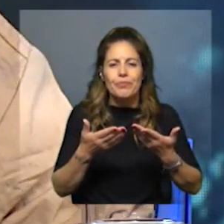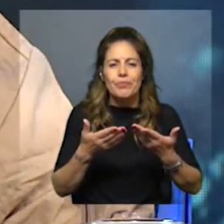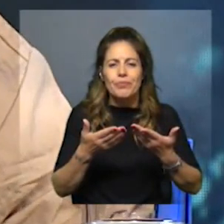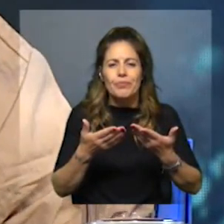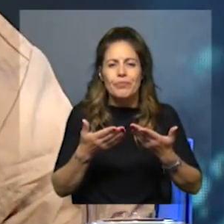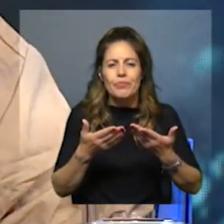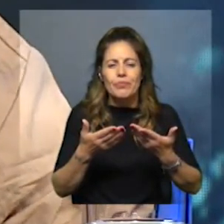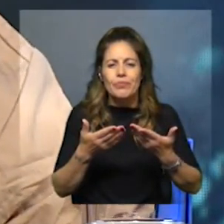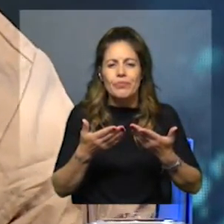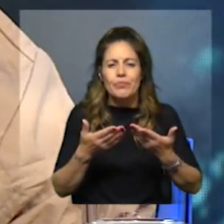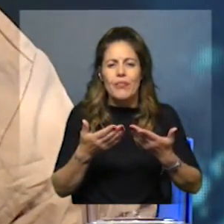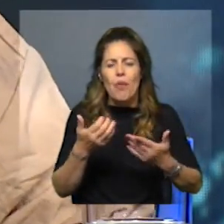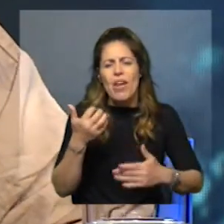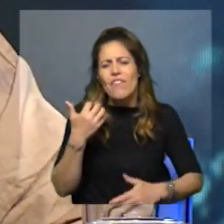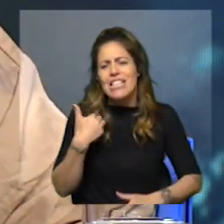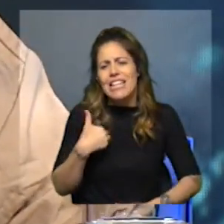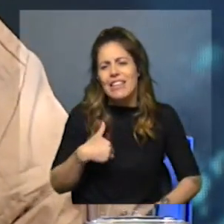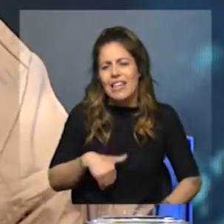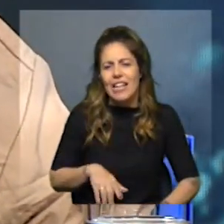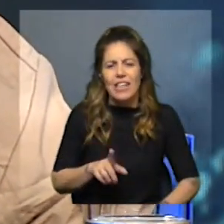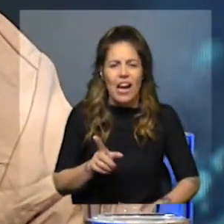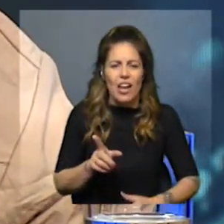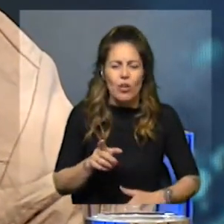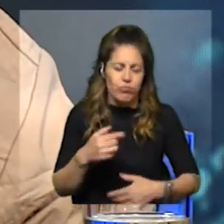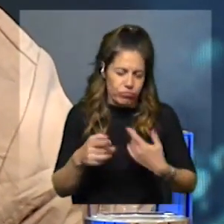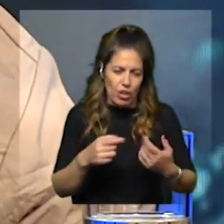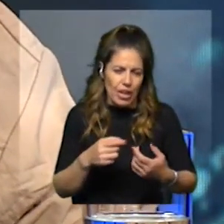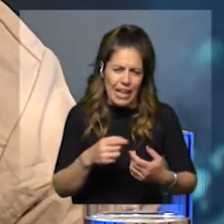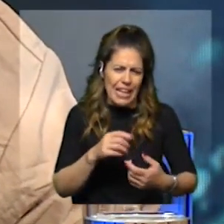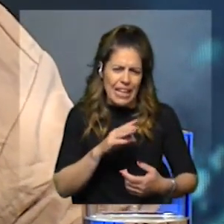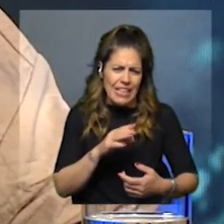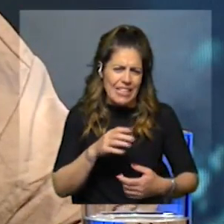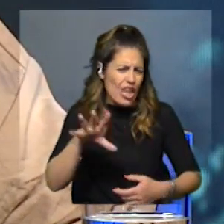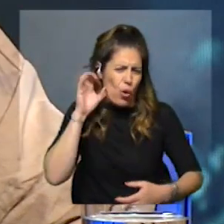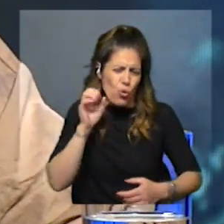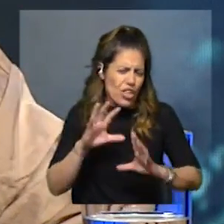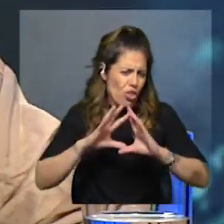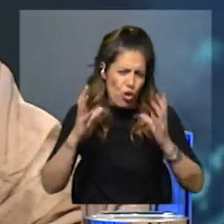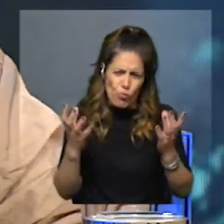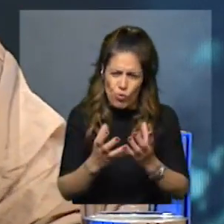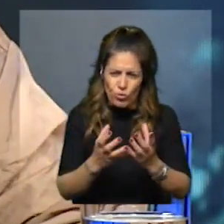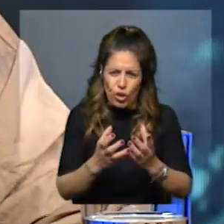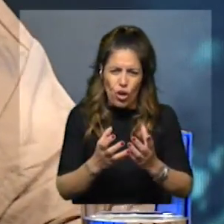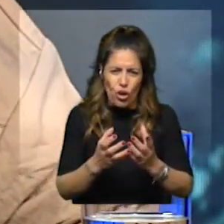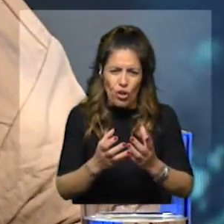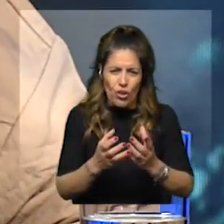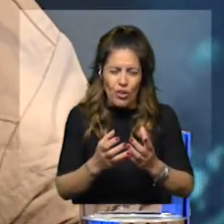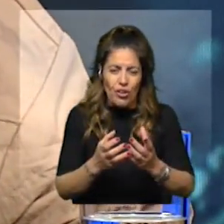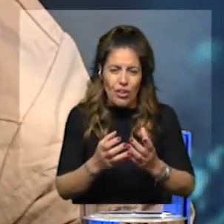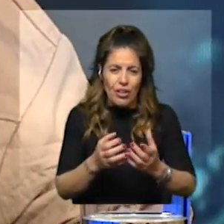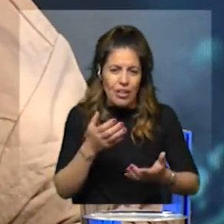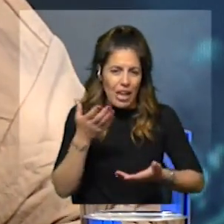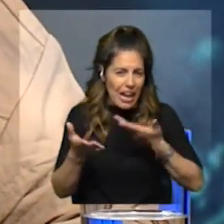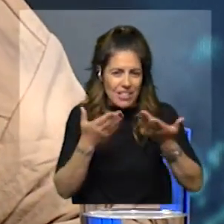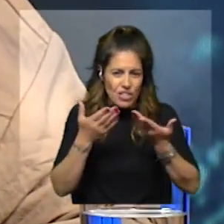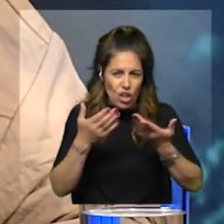me vas a extrañar, te amo. Ese que tiene 500 millones de reproducciones y se escuchó en todo el mundo, y la cumbia se escuchó por todo el mundo. El tema original, tipo,